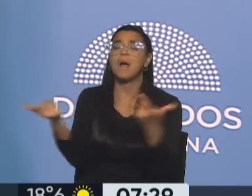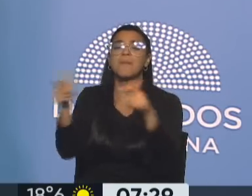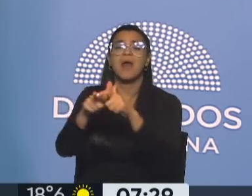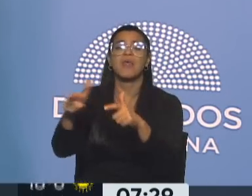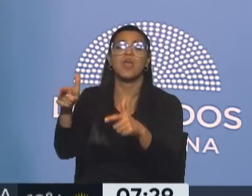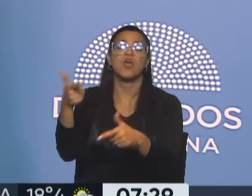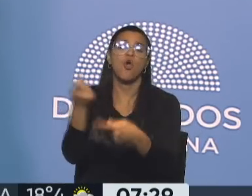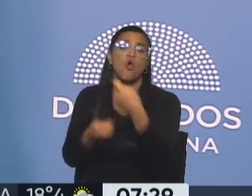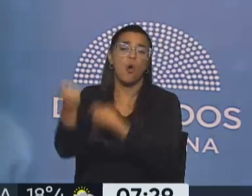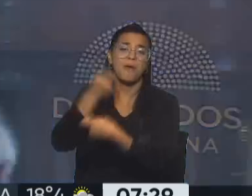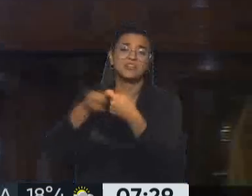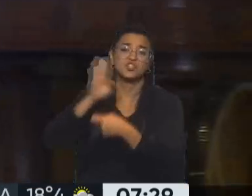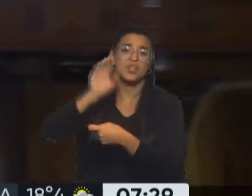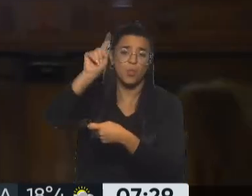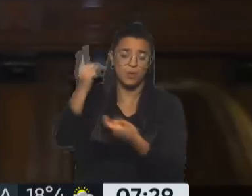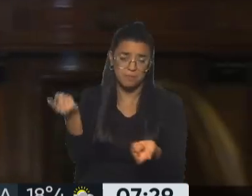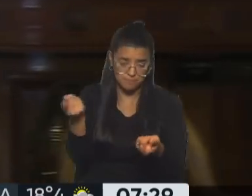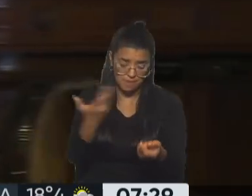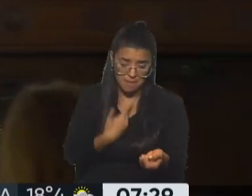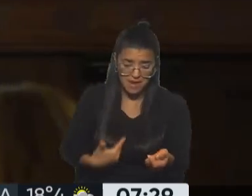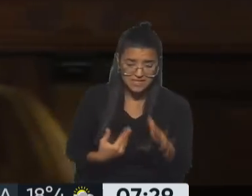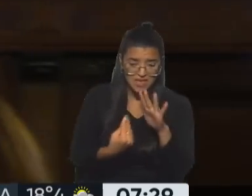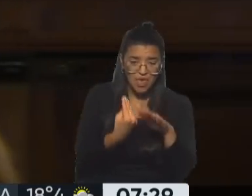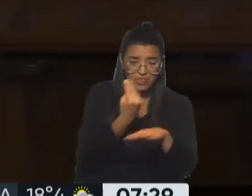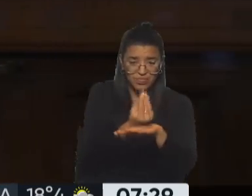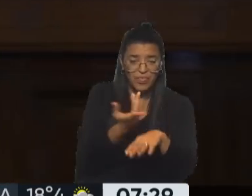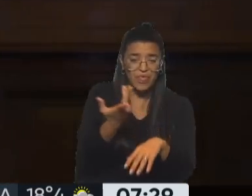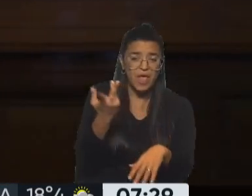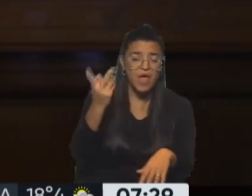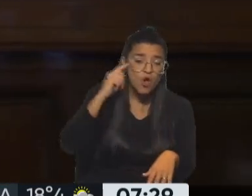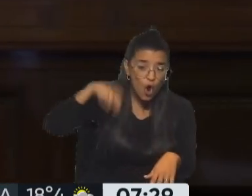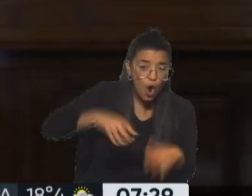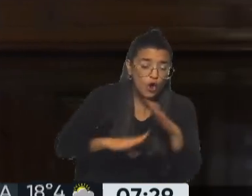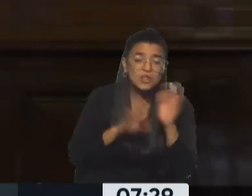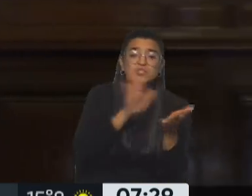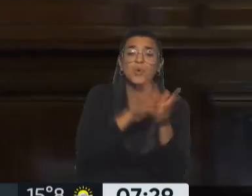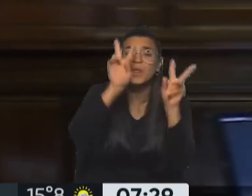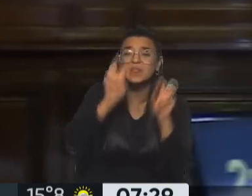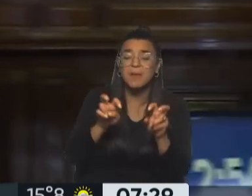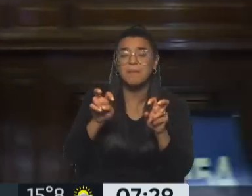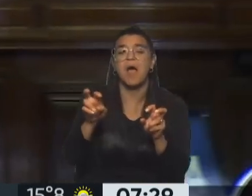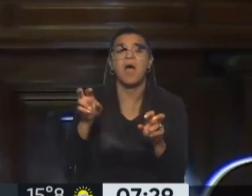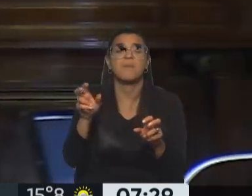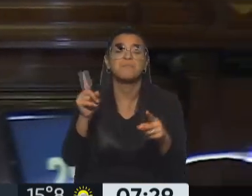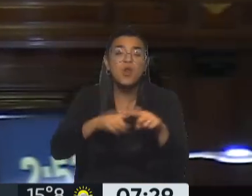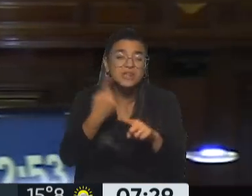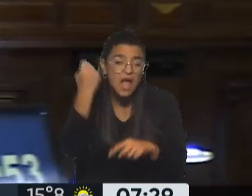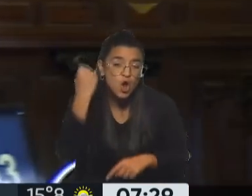estadounidense, donde además el presidente de la Corte incursionó en temas de política económica.